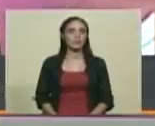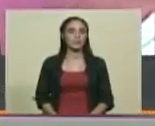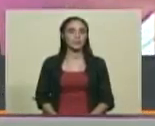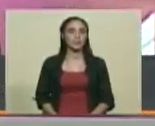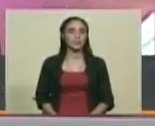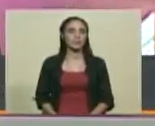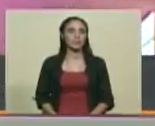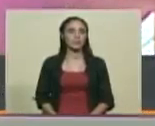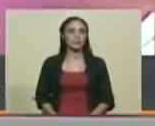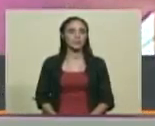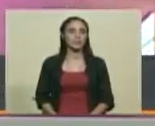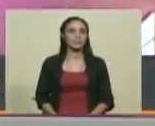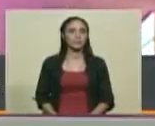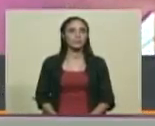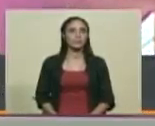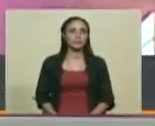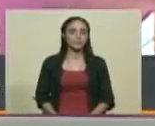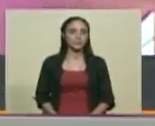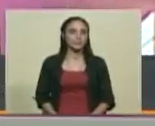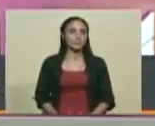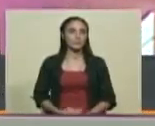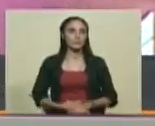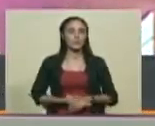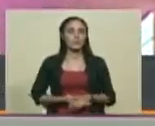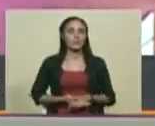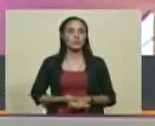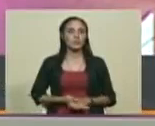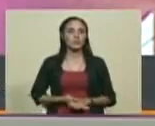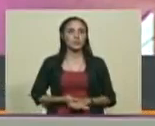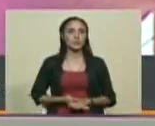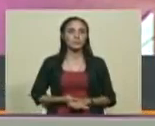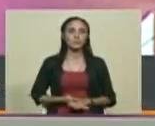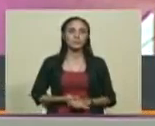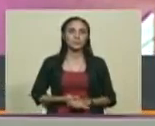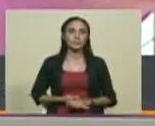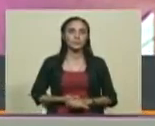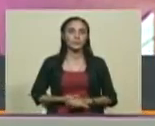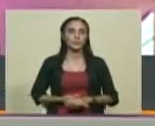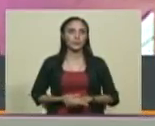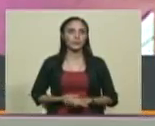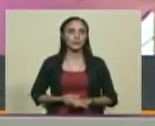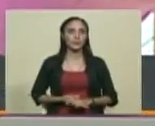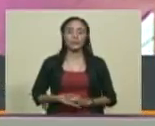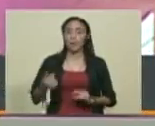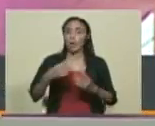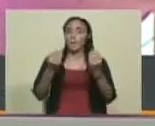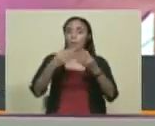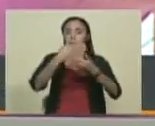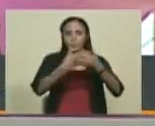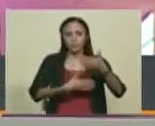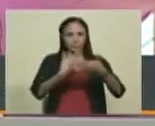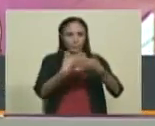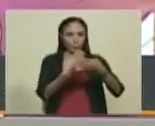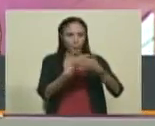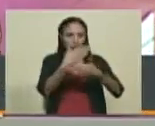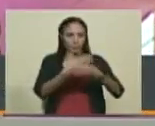se los digo. Yo voy a estar, me han hecho un conjunto de propuestas y yo voy a estar encima de la